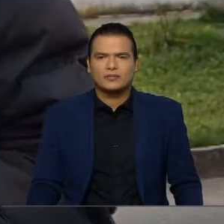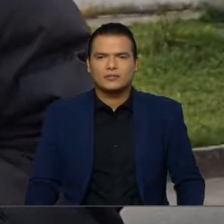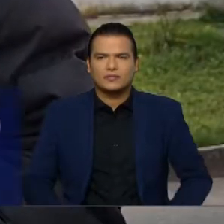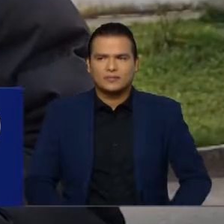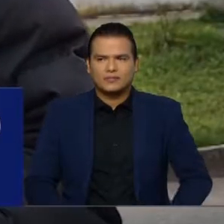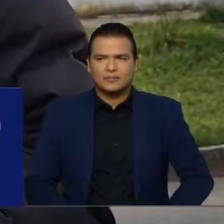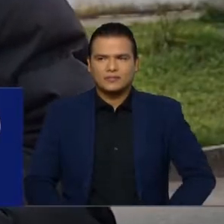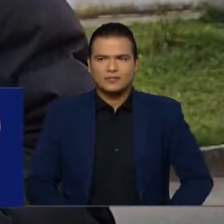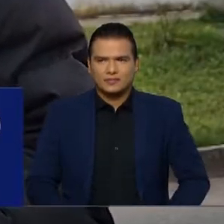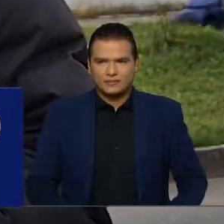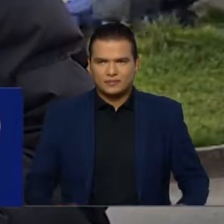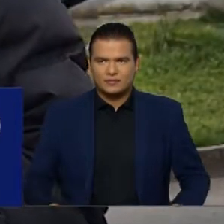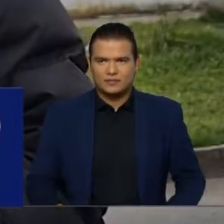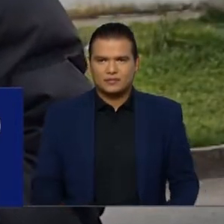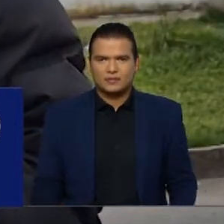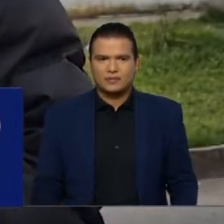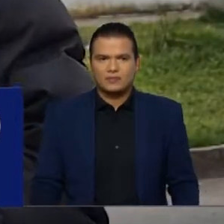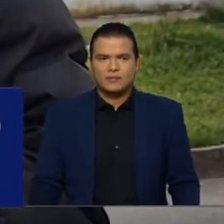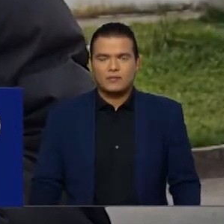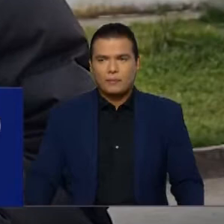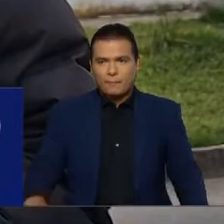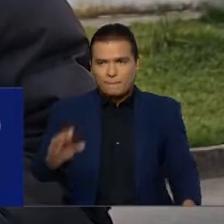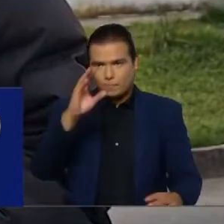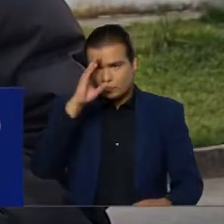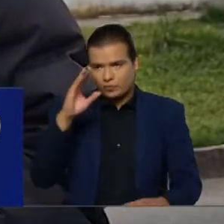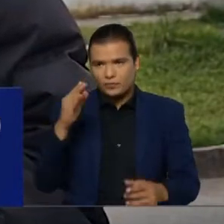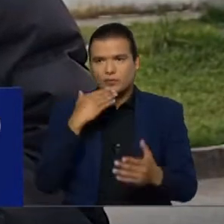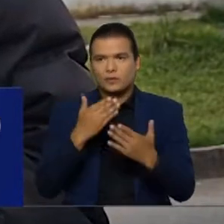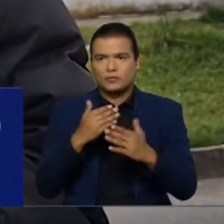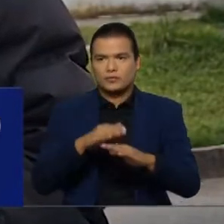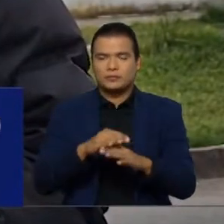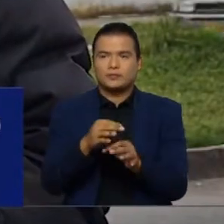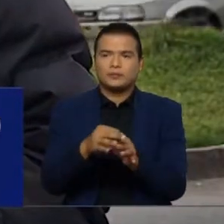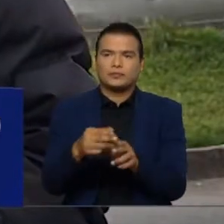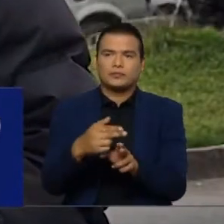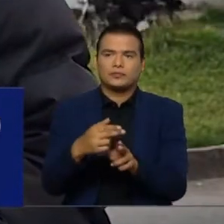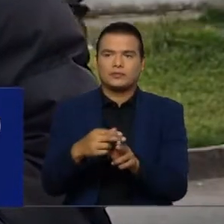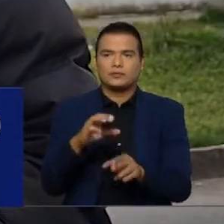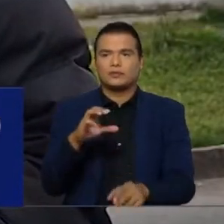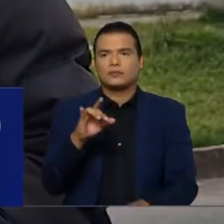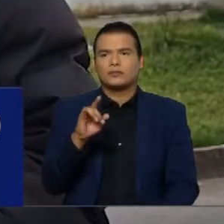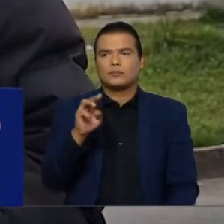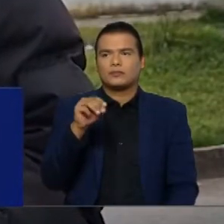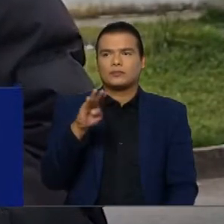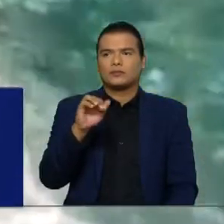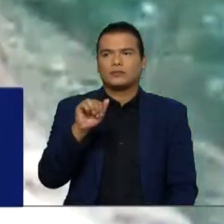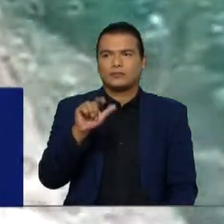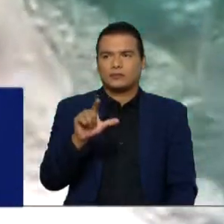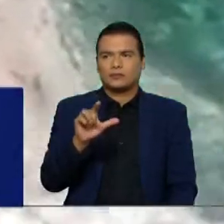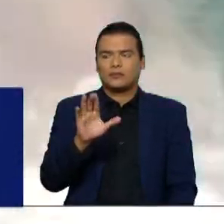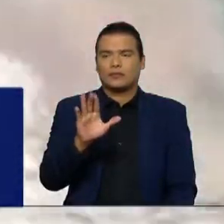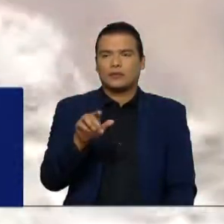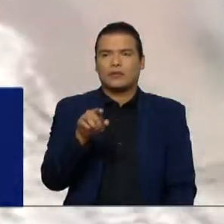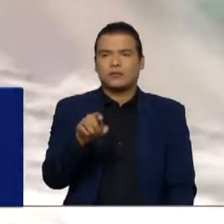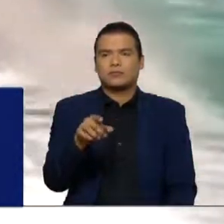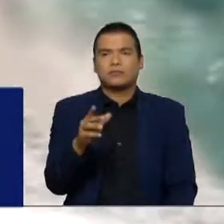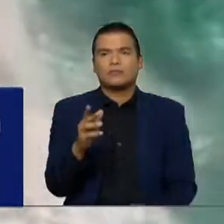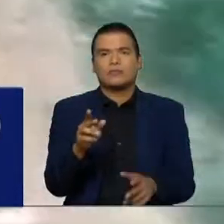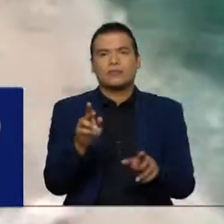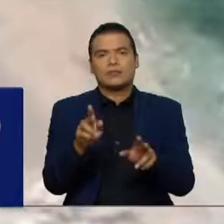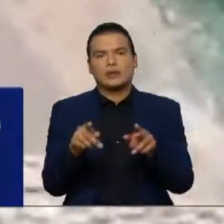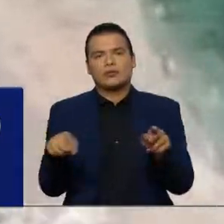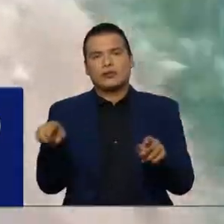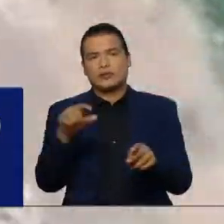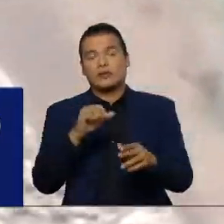Buenas tardes. En el hospital del municipio de Cumbal se recuperan los tres obreros que resultaron con laceraciones y